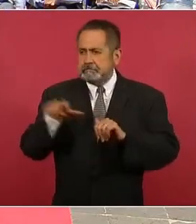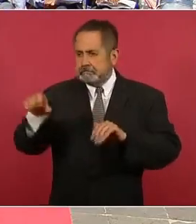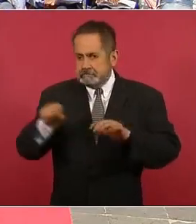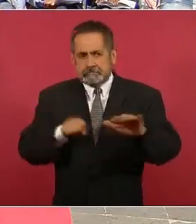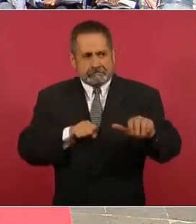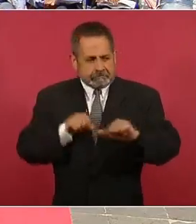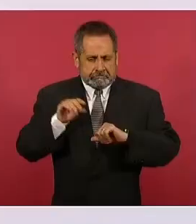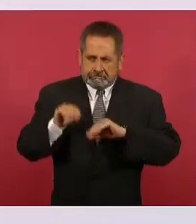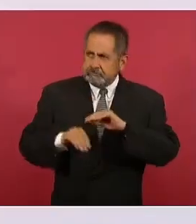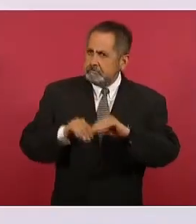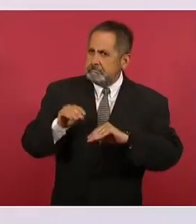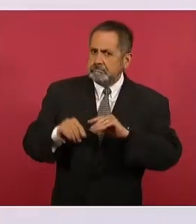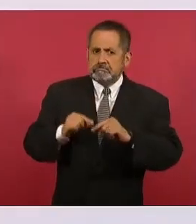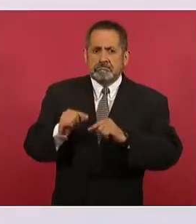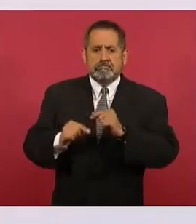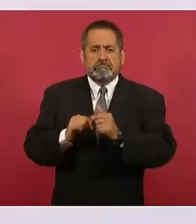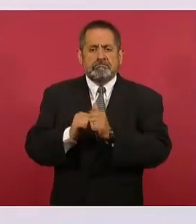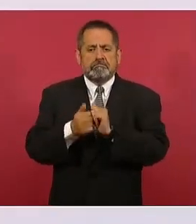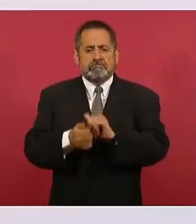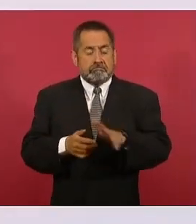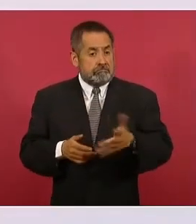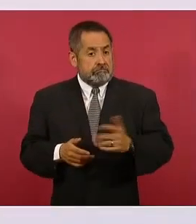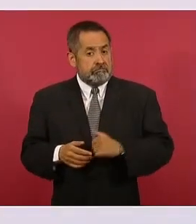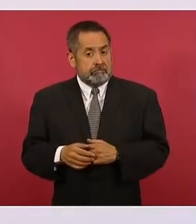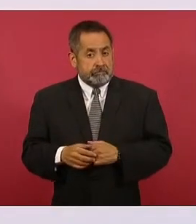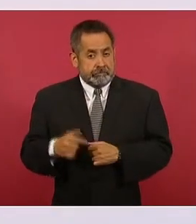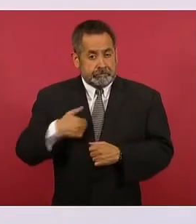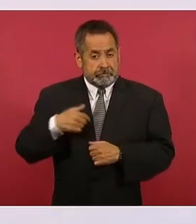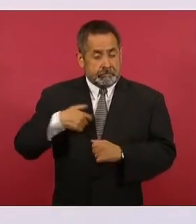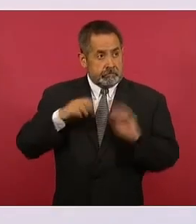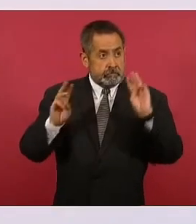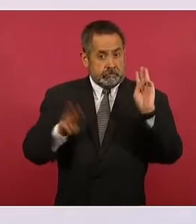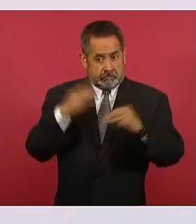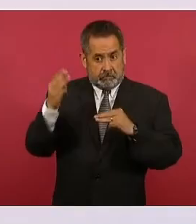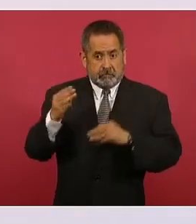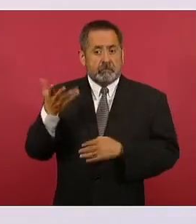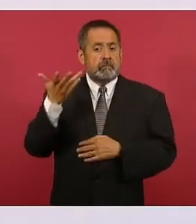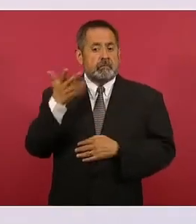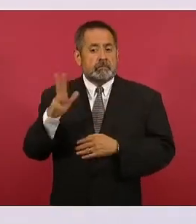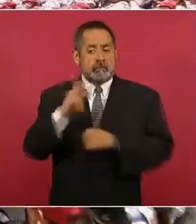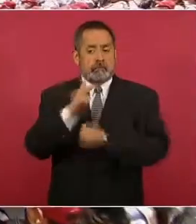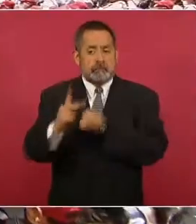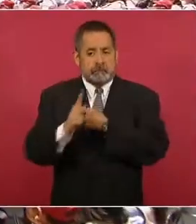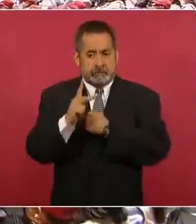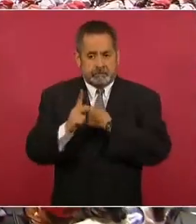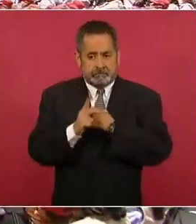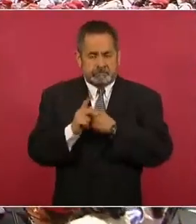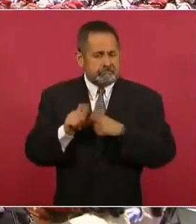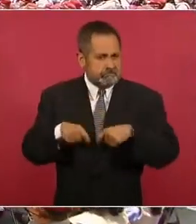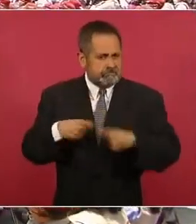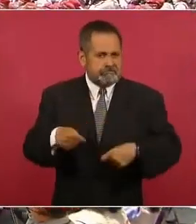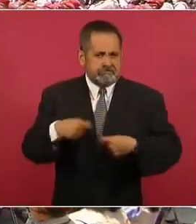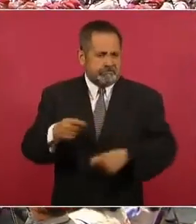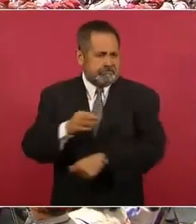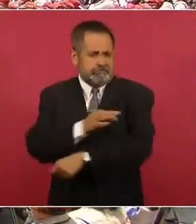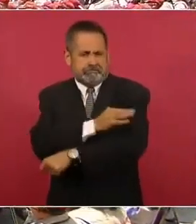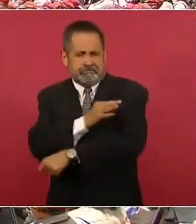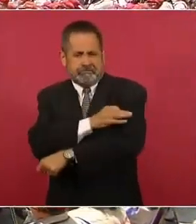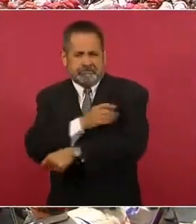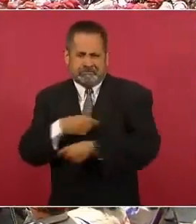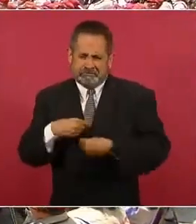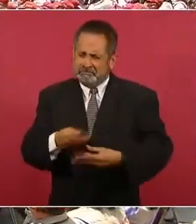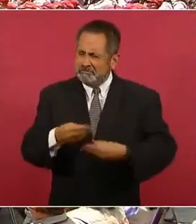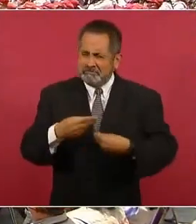consiguió. Fuimos de los 10 países del mundo en aplicar más vacunas para